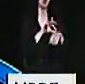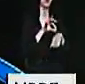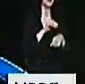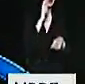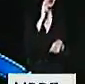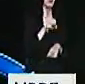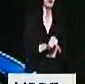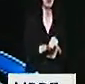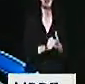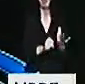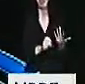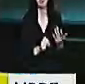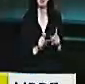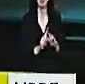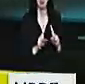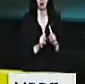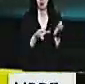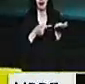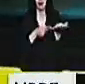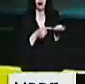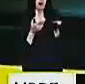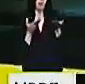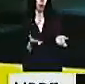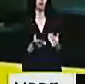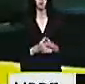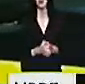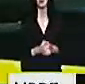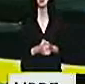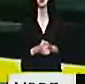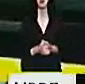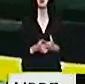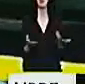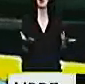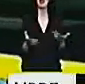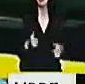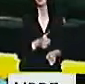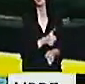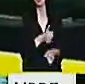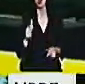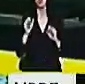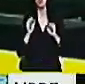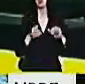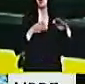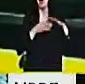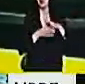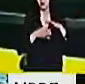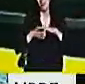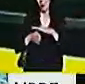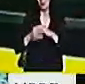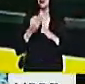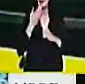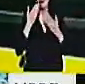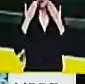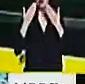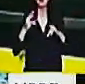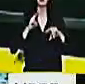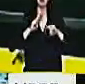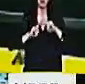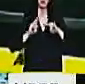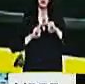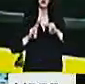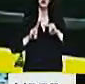esa hora tomada. Entonces, la tecnología está para eso, está para, por un lado, que todos podamos acceder, facilitar aquello, pero también para entregar soluciones